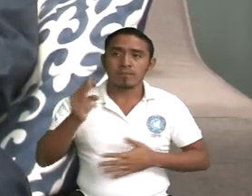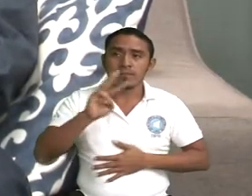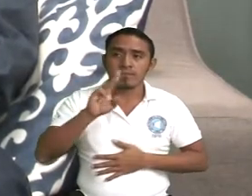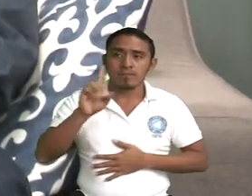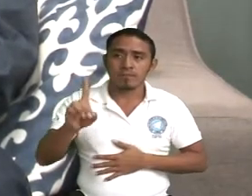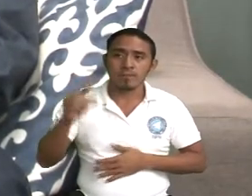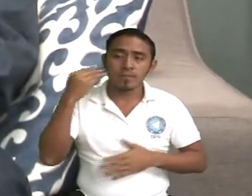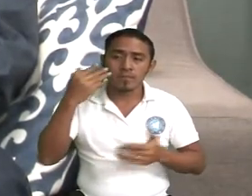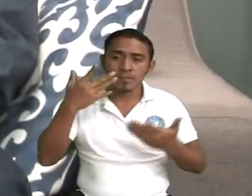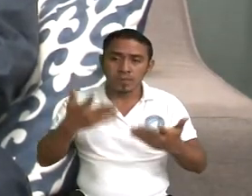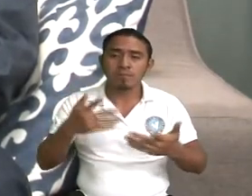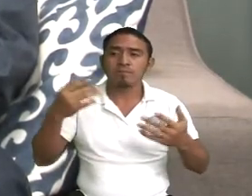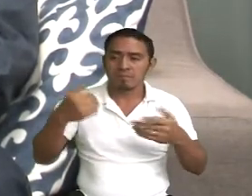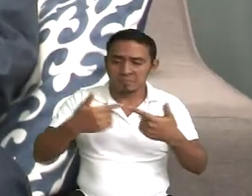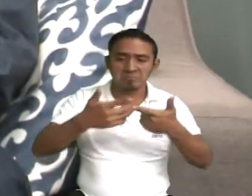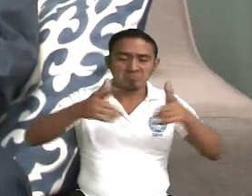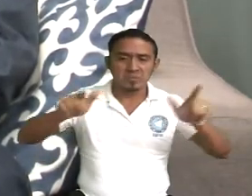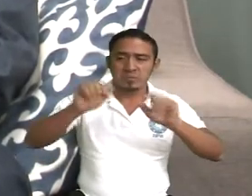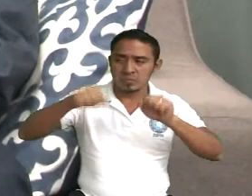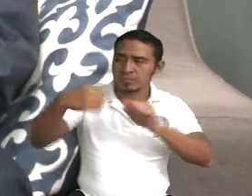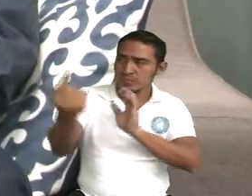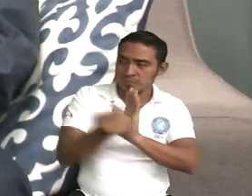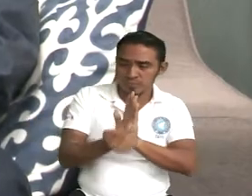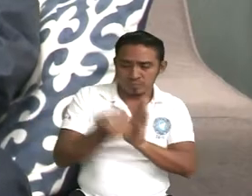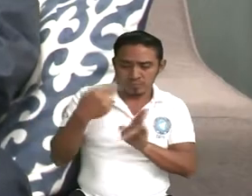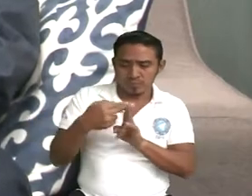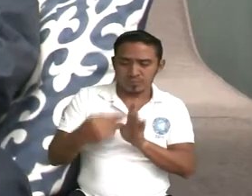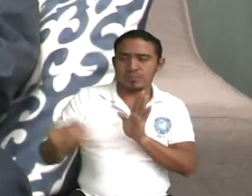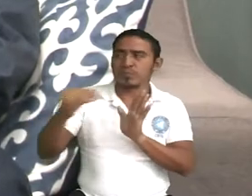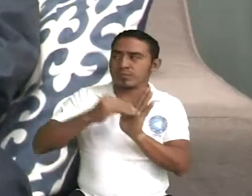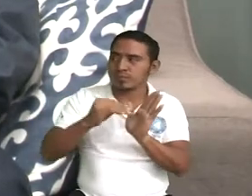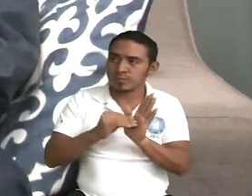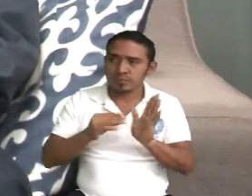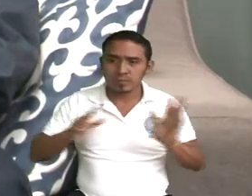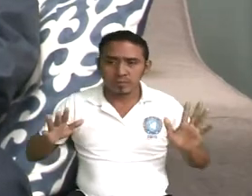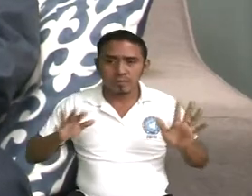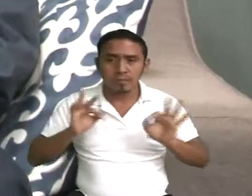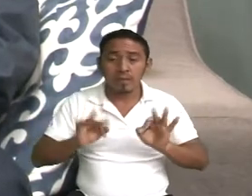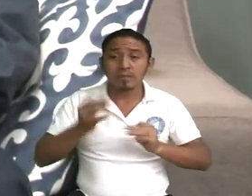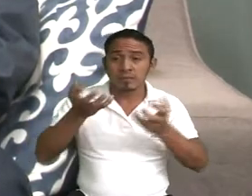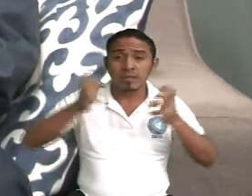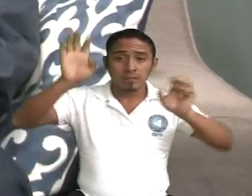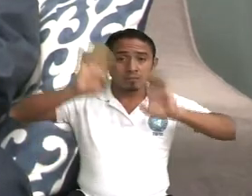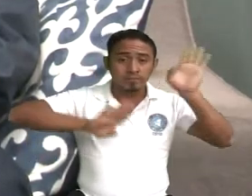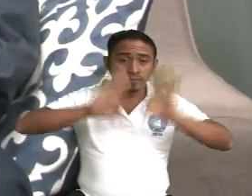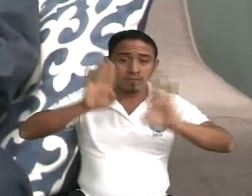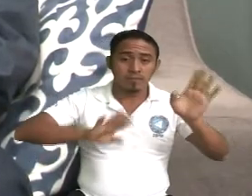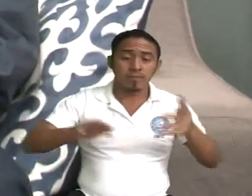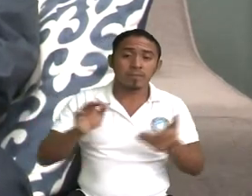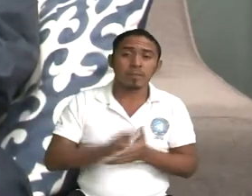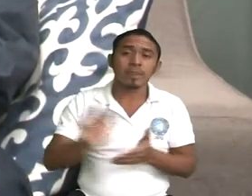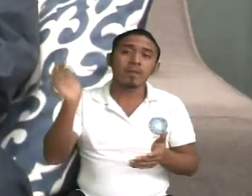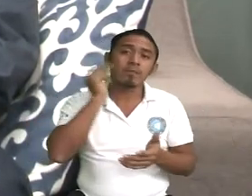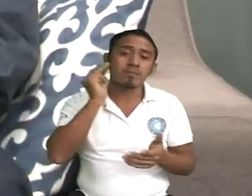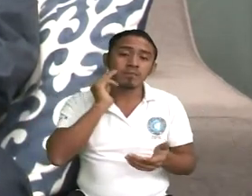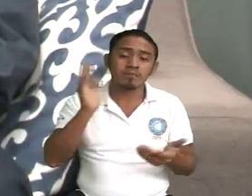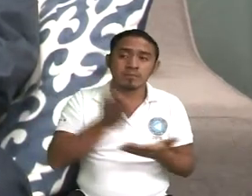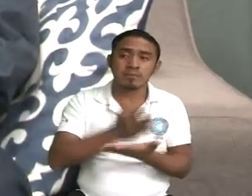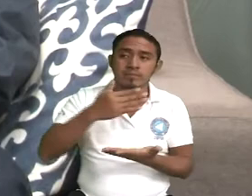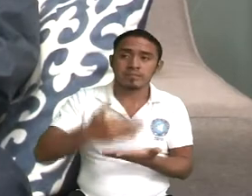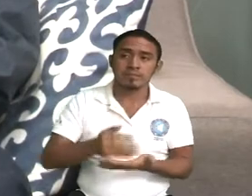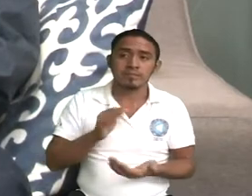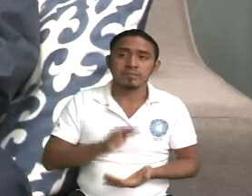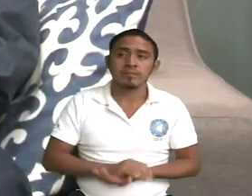31 de mayo y todavía están abiertas las inscripciones para todas aquellas personas que quieran participar en el concurso del Madre Pastel. A